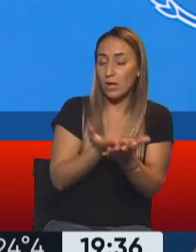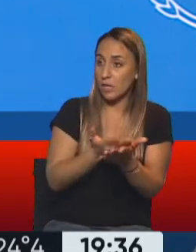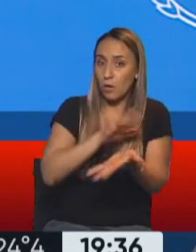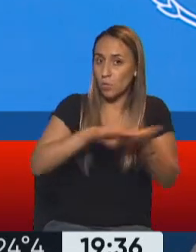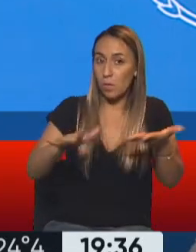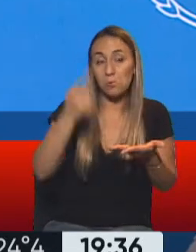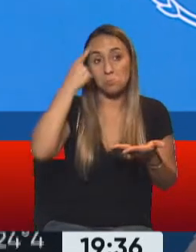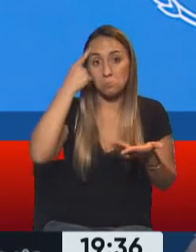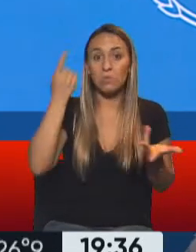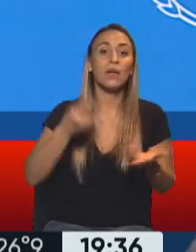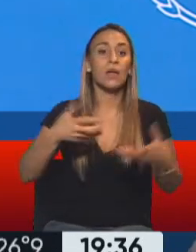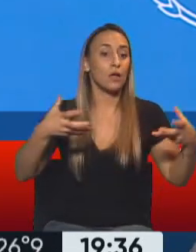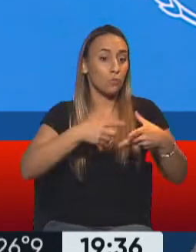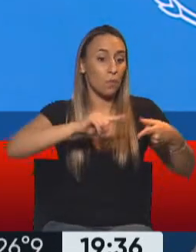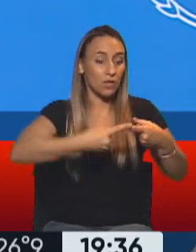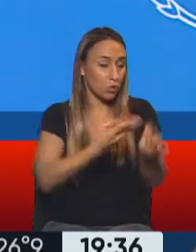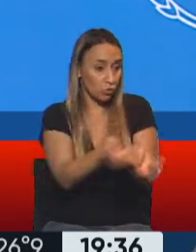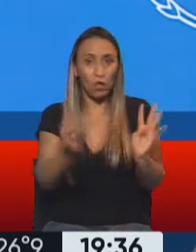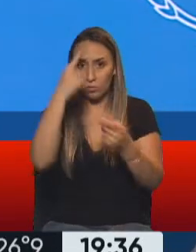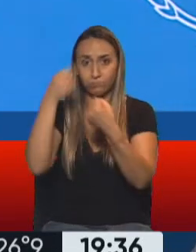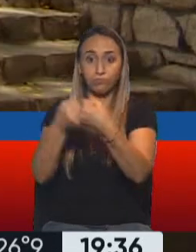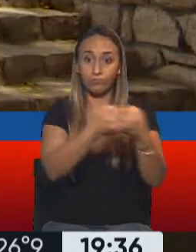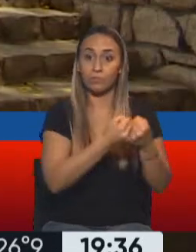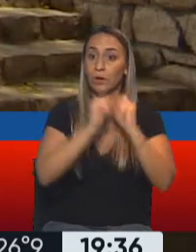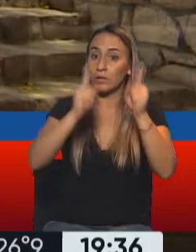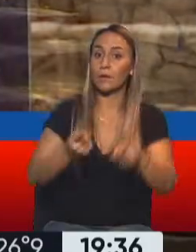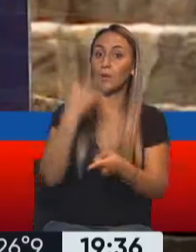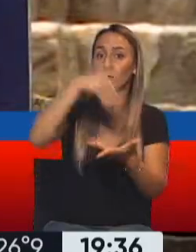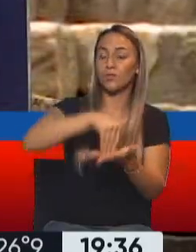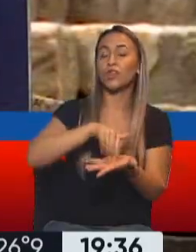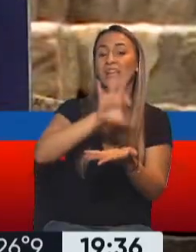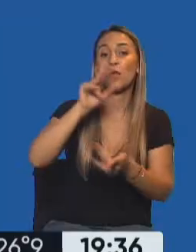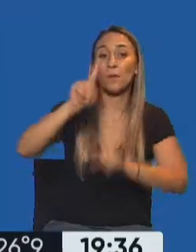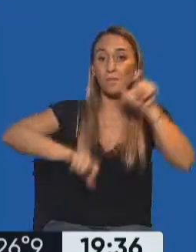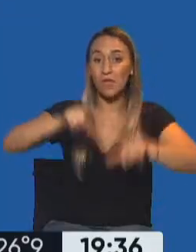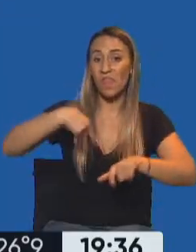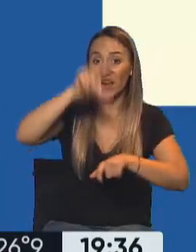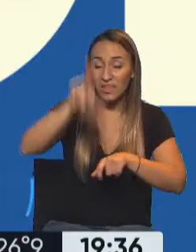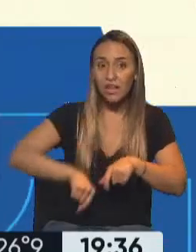no solamente por todo el arco político, sino sobre todo por los 4 millones y medio de argentinos y argentinas que lo usaron.